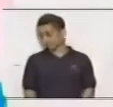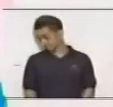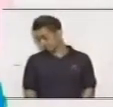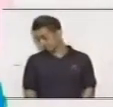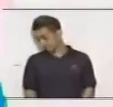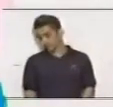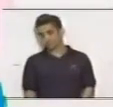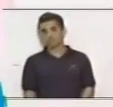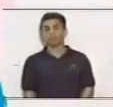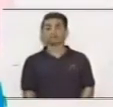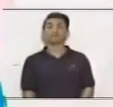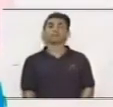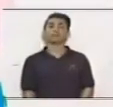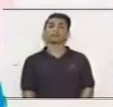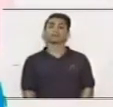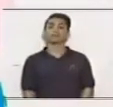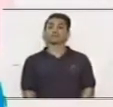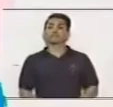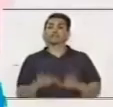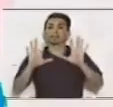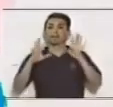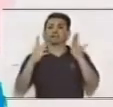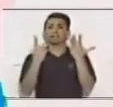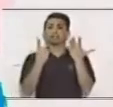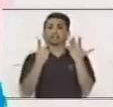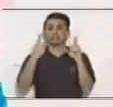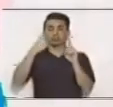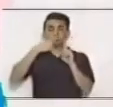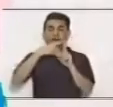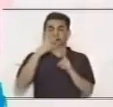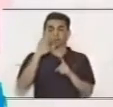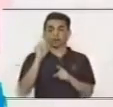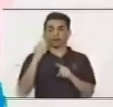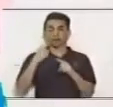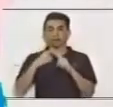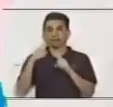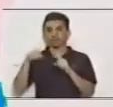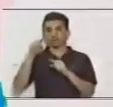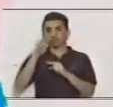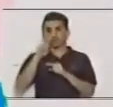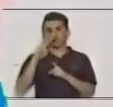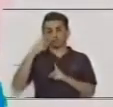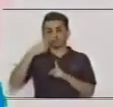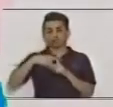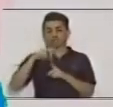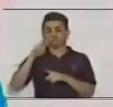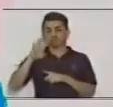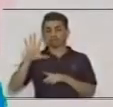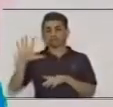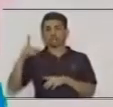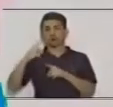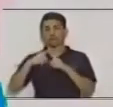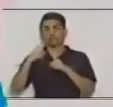16 más 40x cuadrado más 25x a la cuarta.